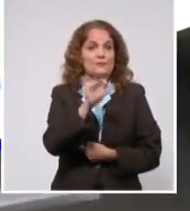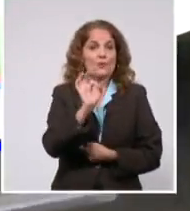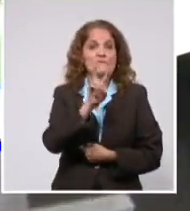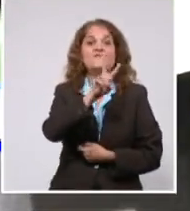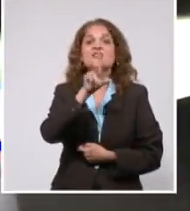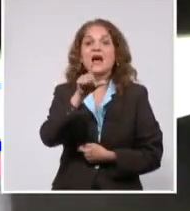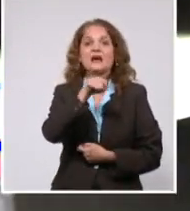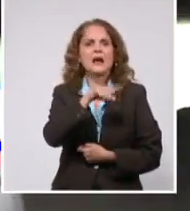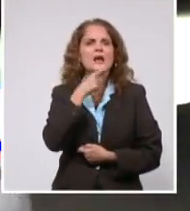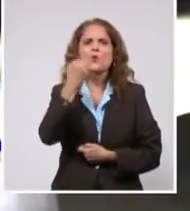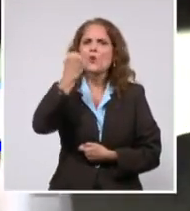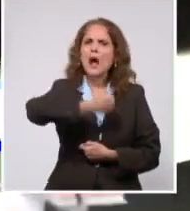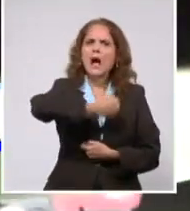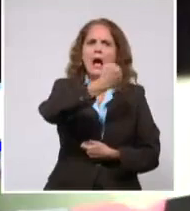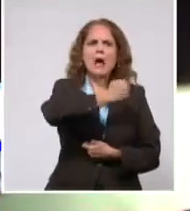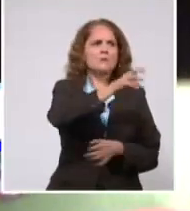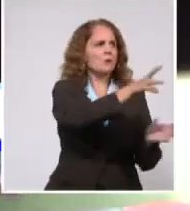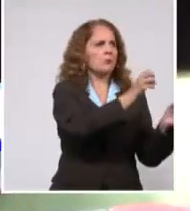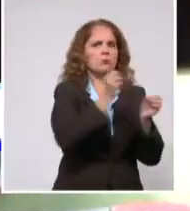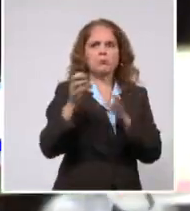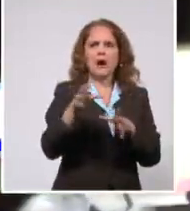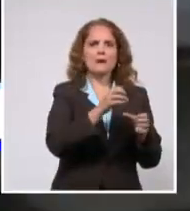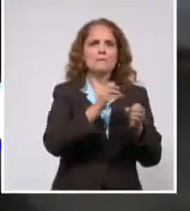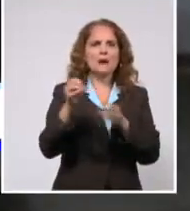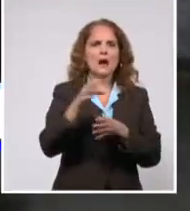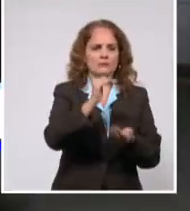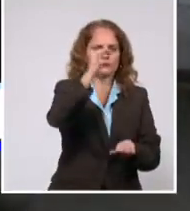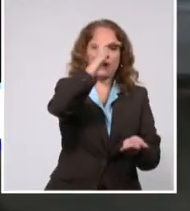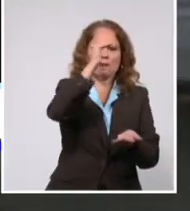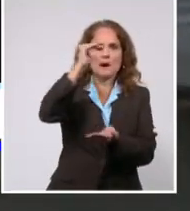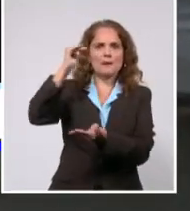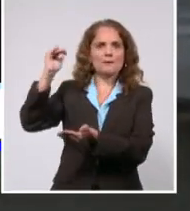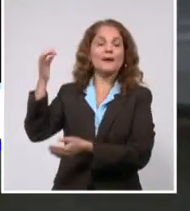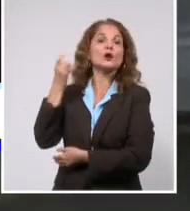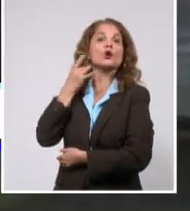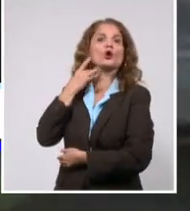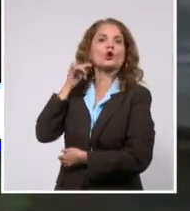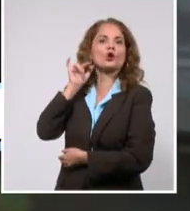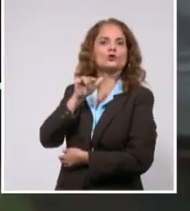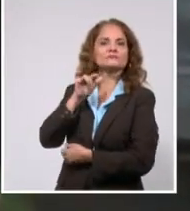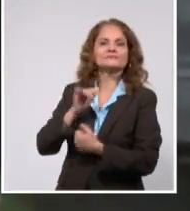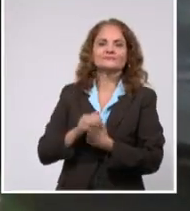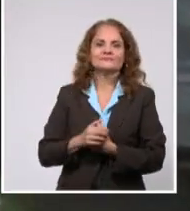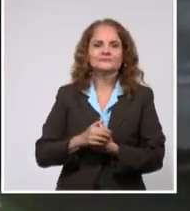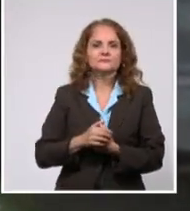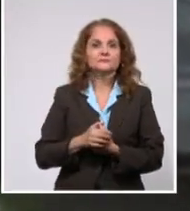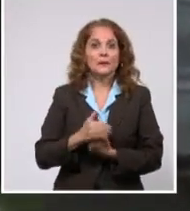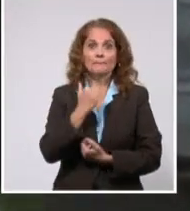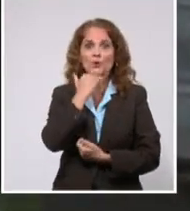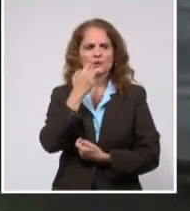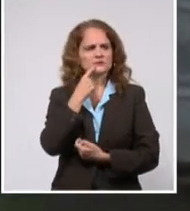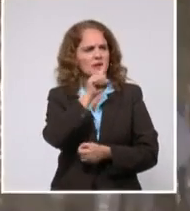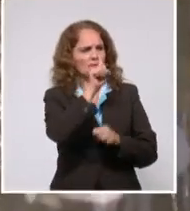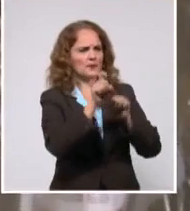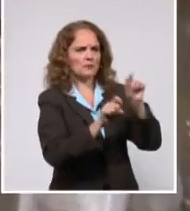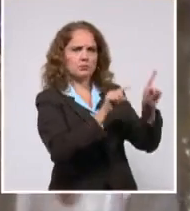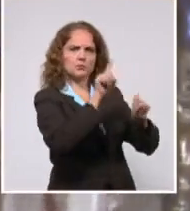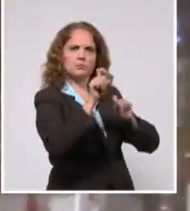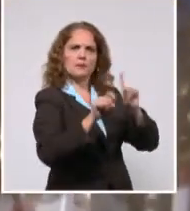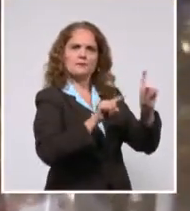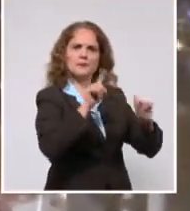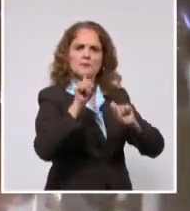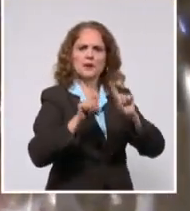a la vista pública 990 pomos de ron de cano. Cuando los oficiales del Ministerio del Interior indagaron en el asunto, no